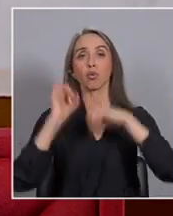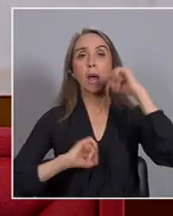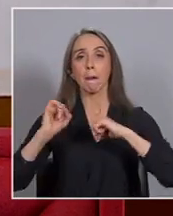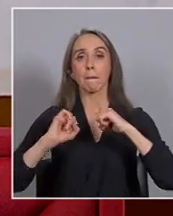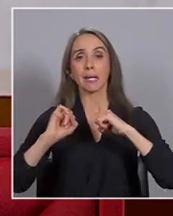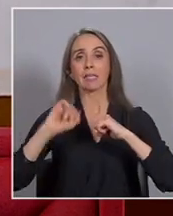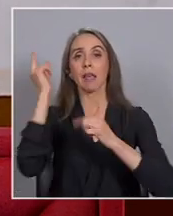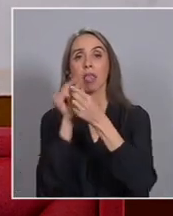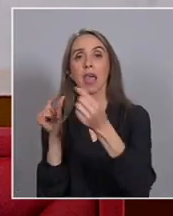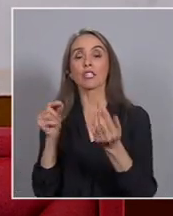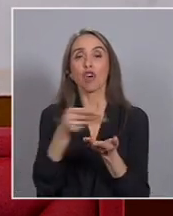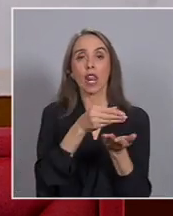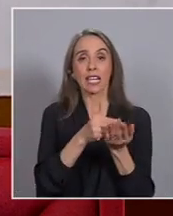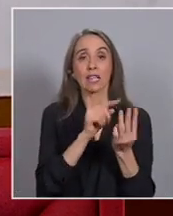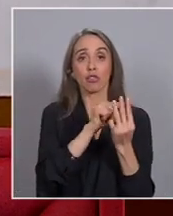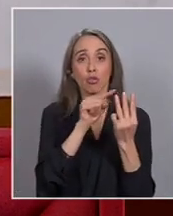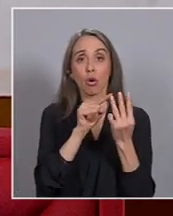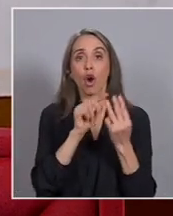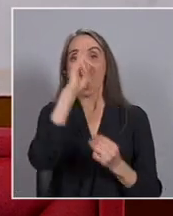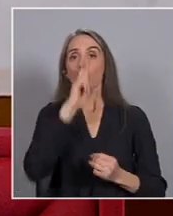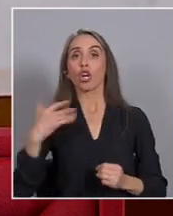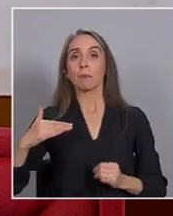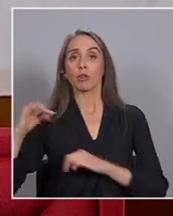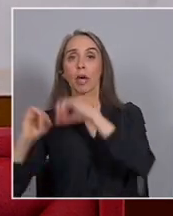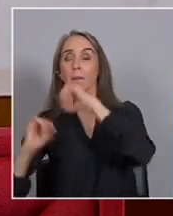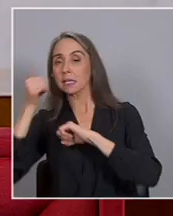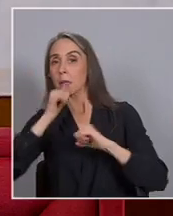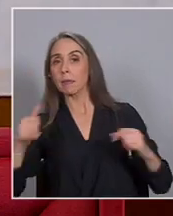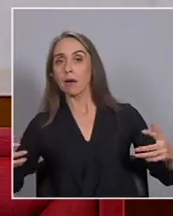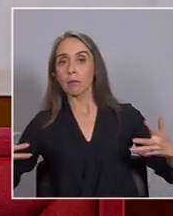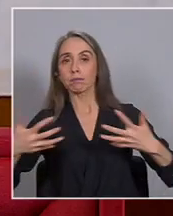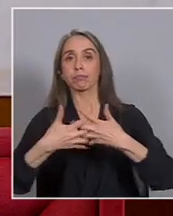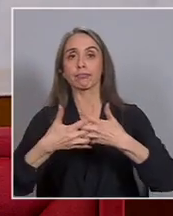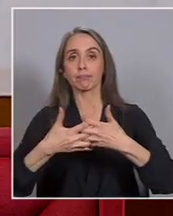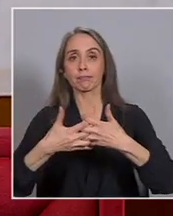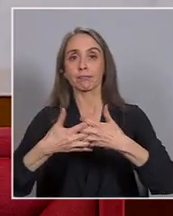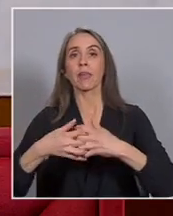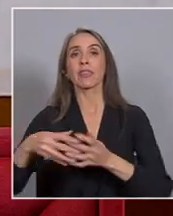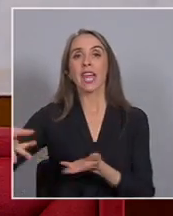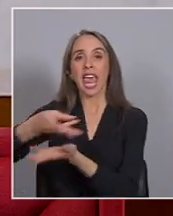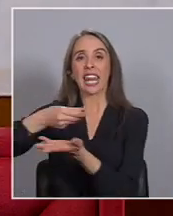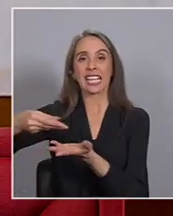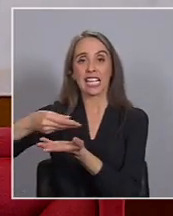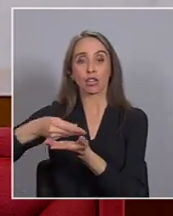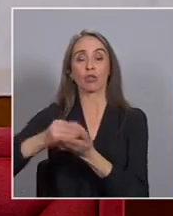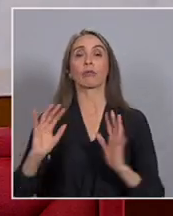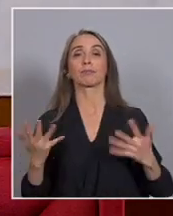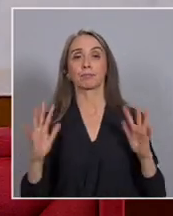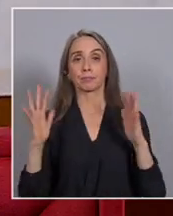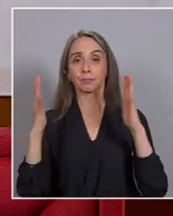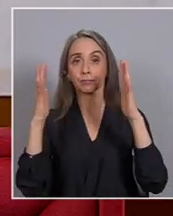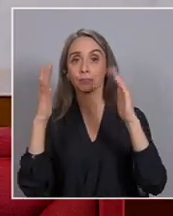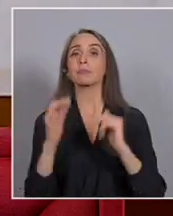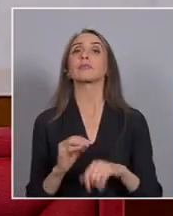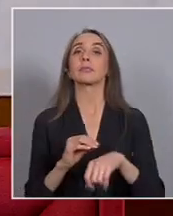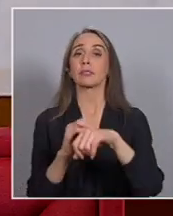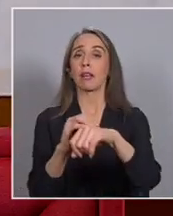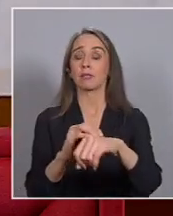litio con el rol fundamental de las empresas privadas del rubro, y un desarrollo